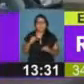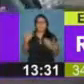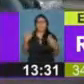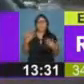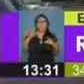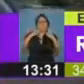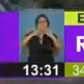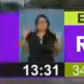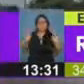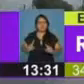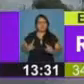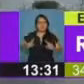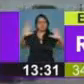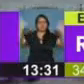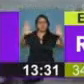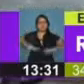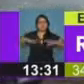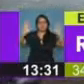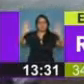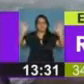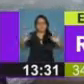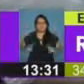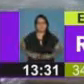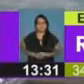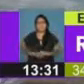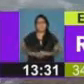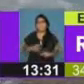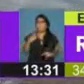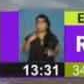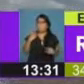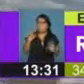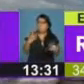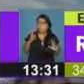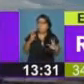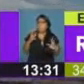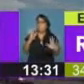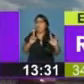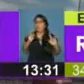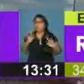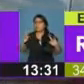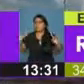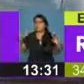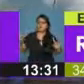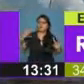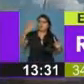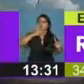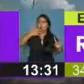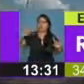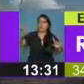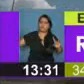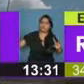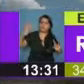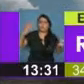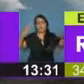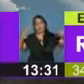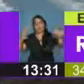haber tormentas puntuales en algunos lugares. Por ejemplo, ¿entraría con algún frente de esto que usted acaba de...? Exactamente, entraría con un frente, pero más